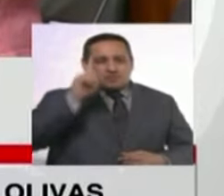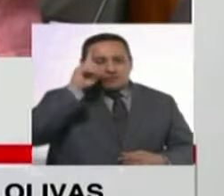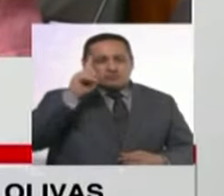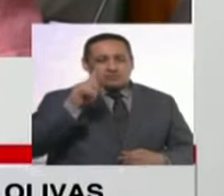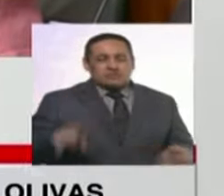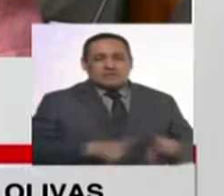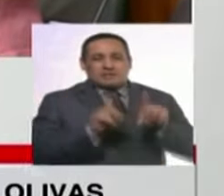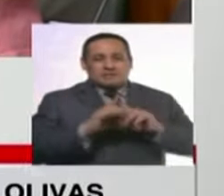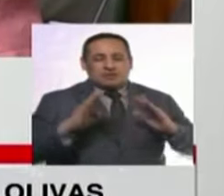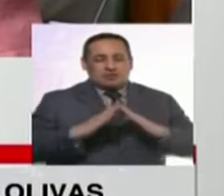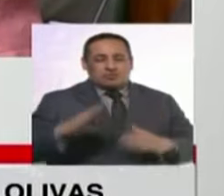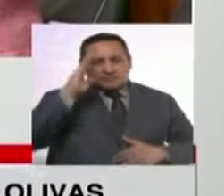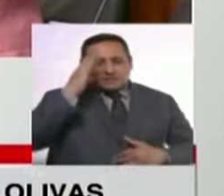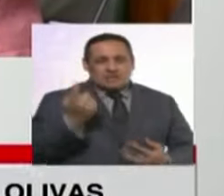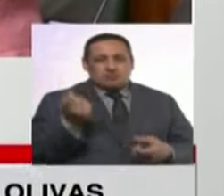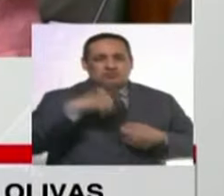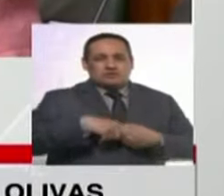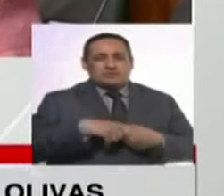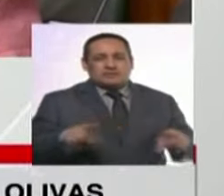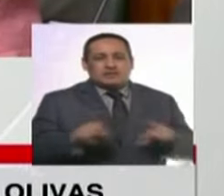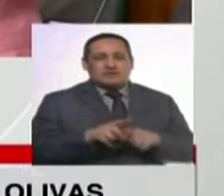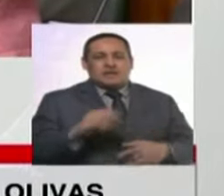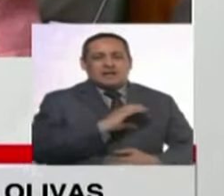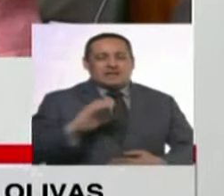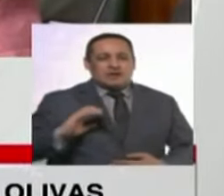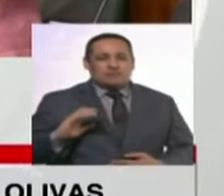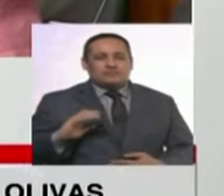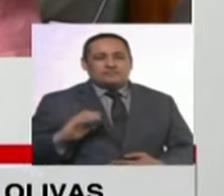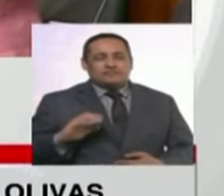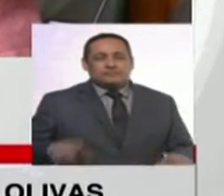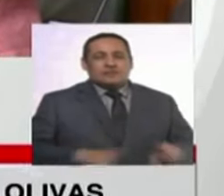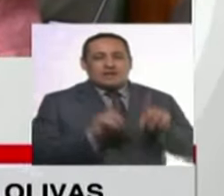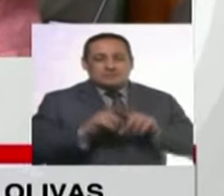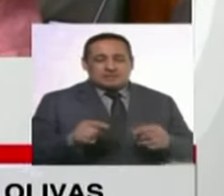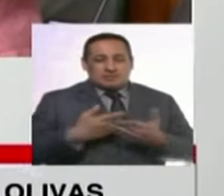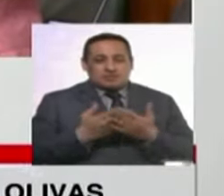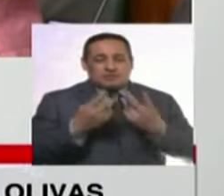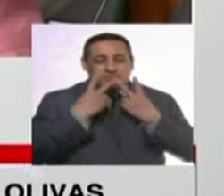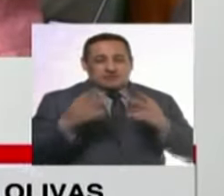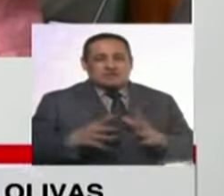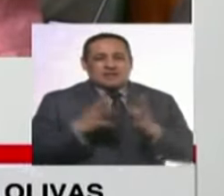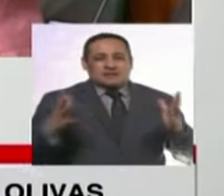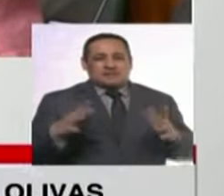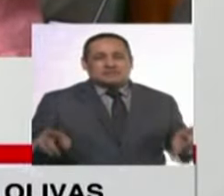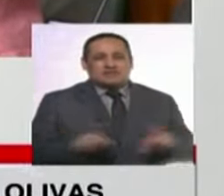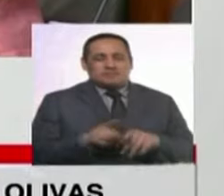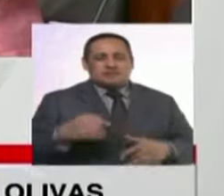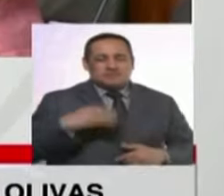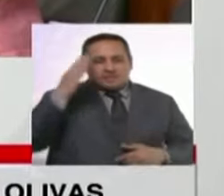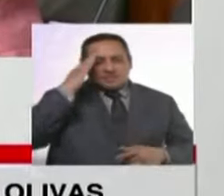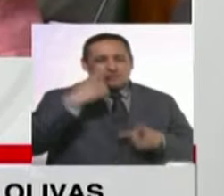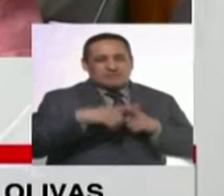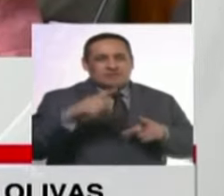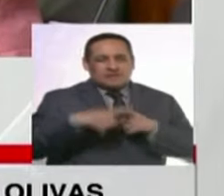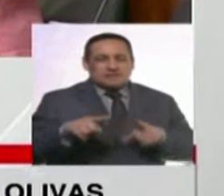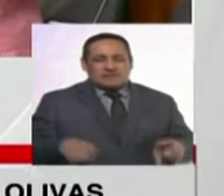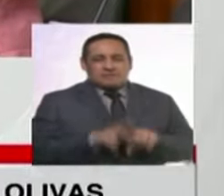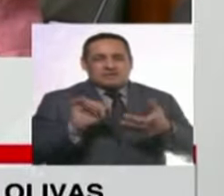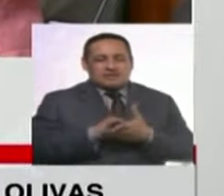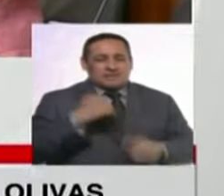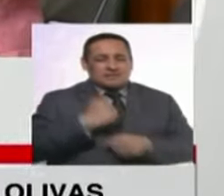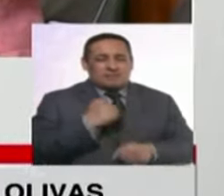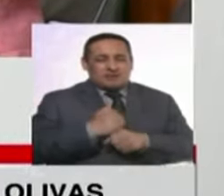de la comisaría inclusiva en el callao el reto es muy grande sabemos de las diversas diferencias